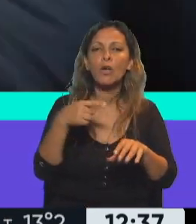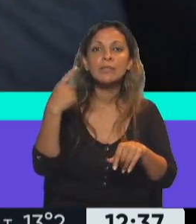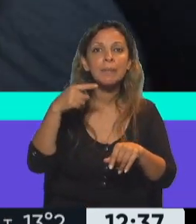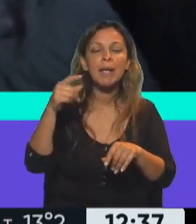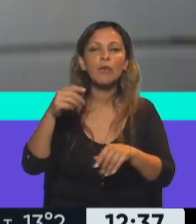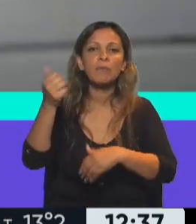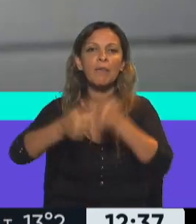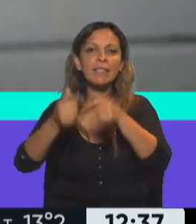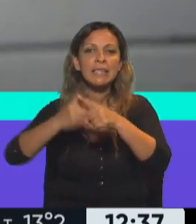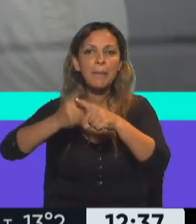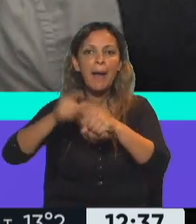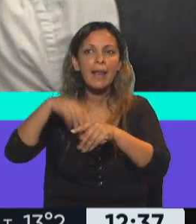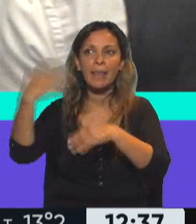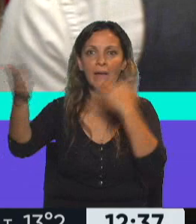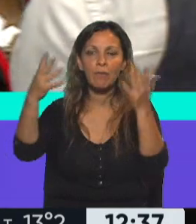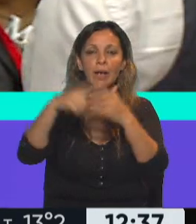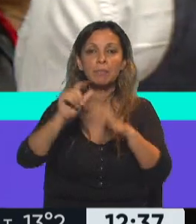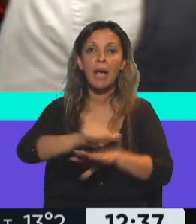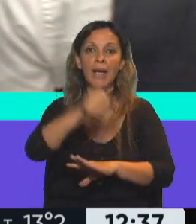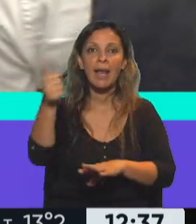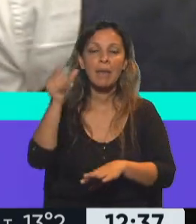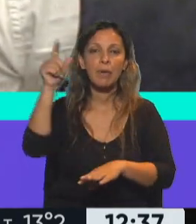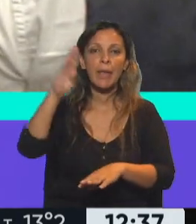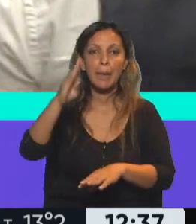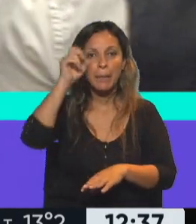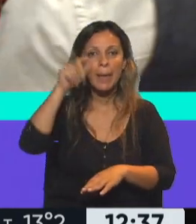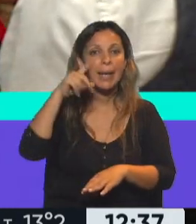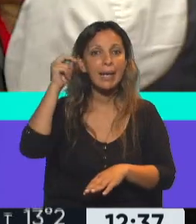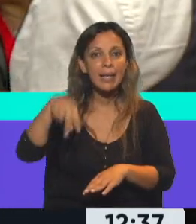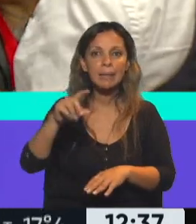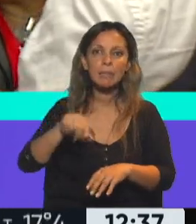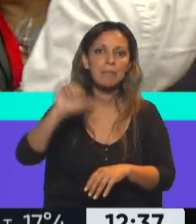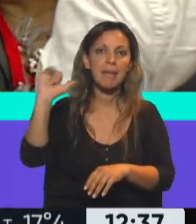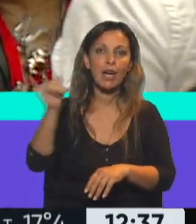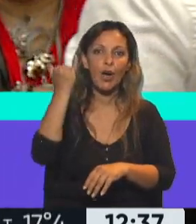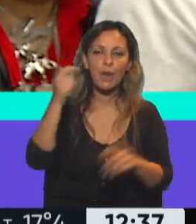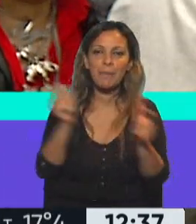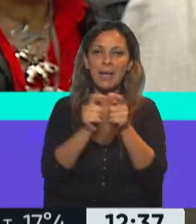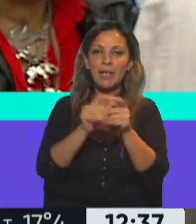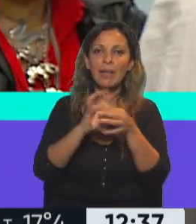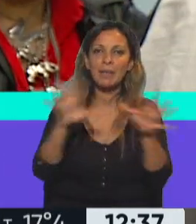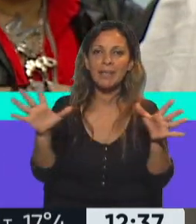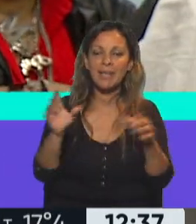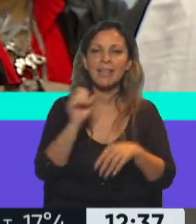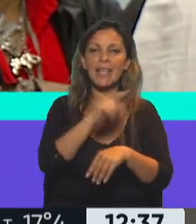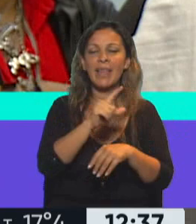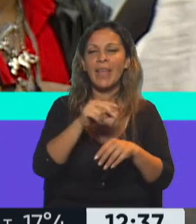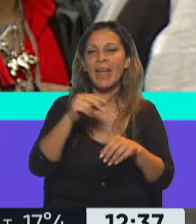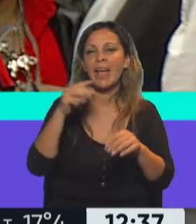festivales de afuera. Hemos ganado el Festival de Berlín como mejor película independiente de thriller